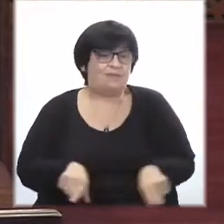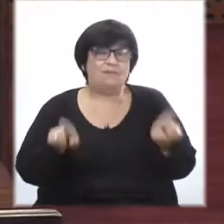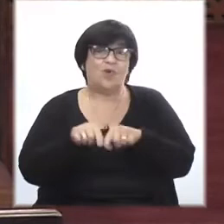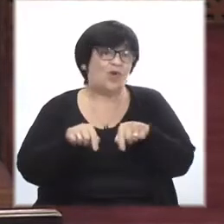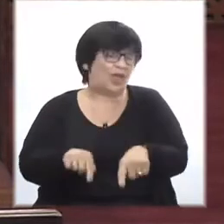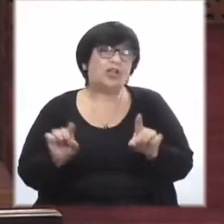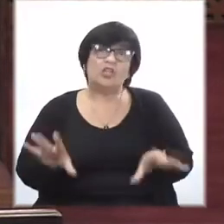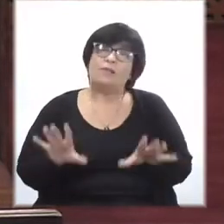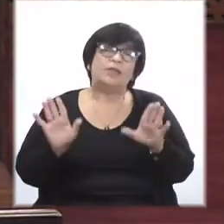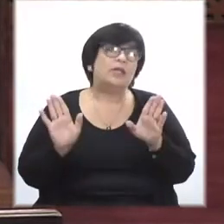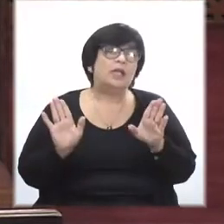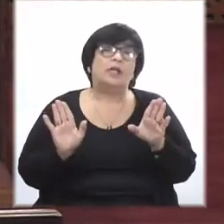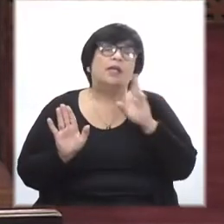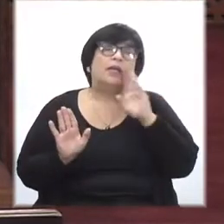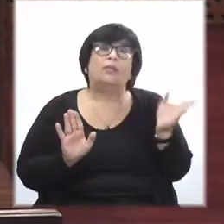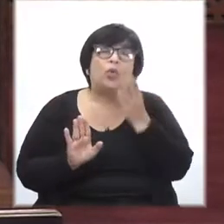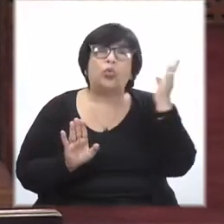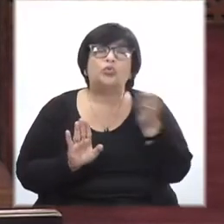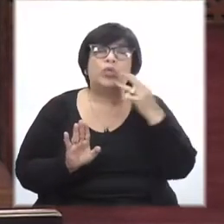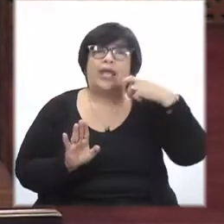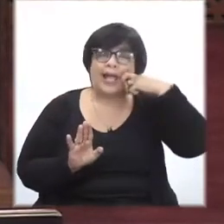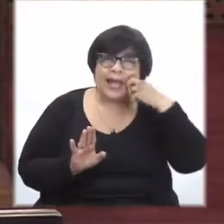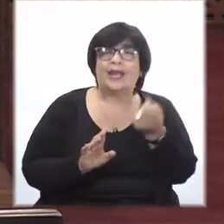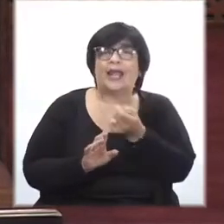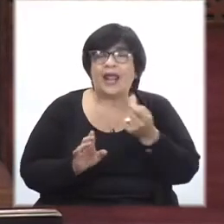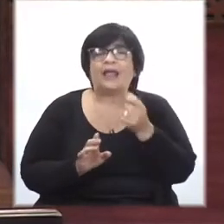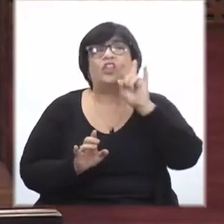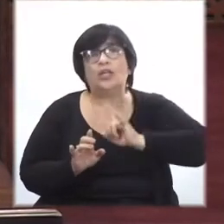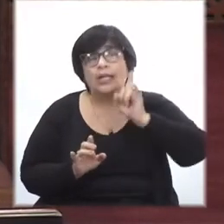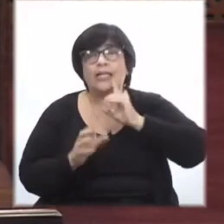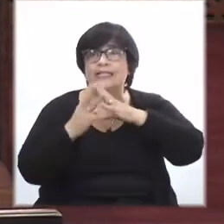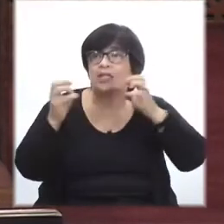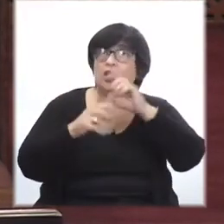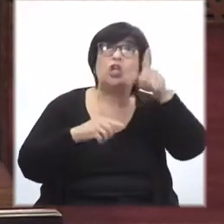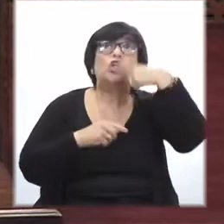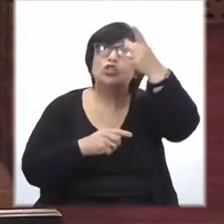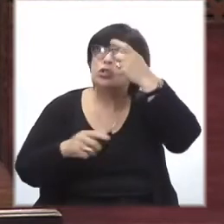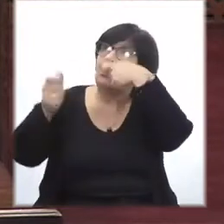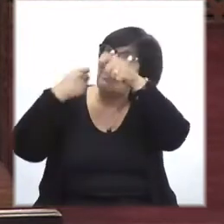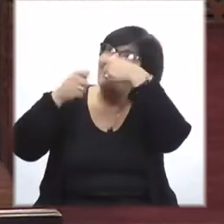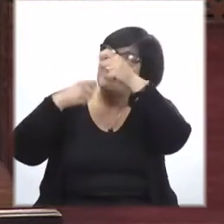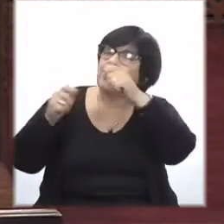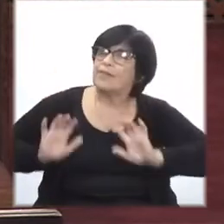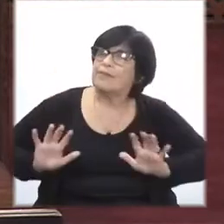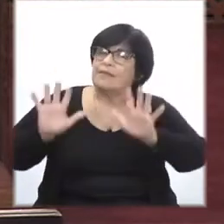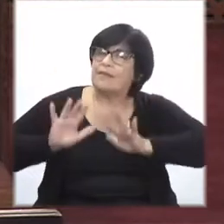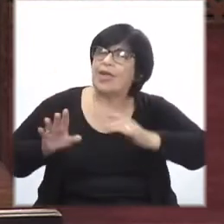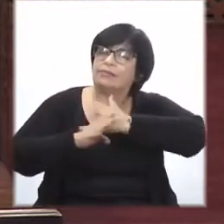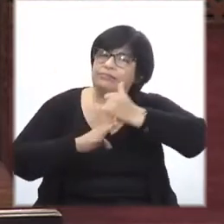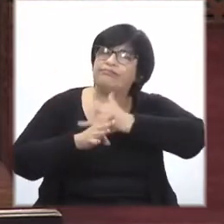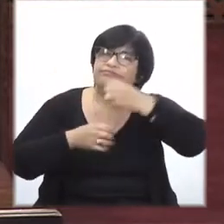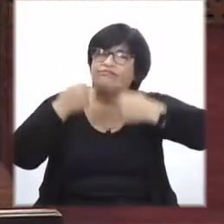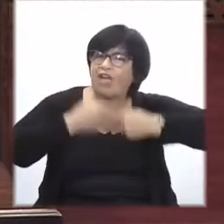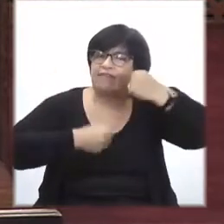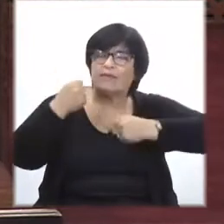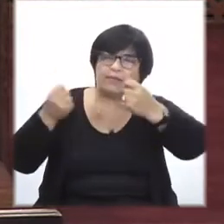productores de materias primas, carne, lácteos, granos y celulosa, mientras otros se reservan los procesos industriales que dan mano de obra a sus pueblos en